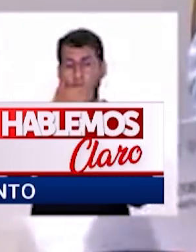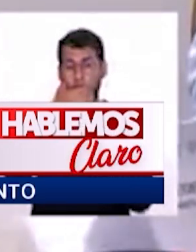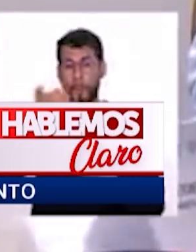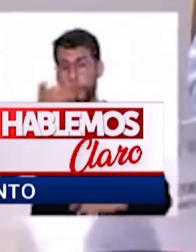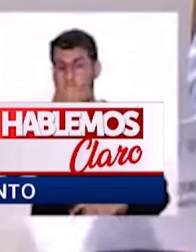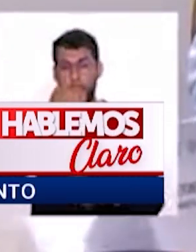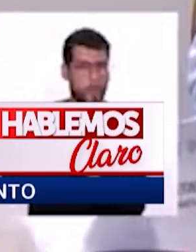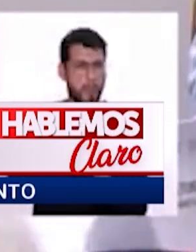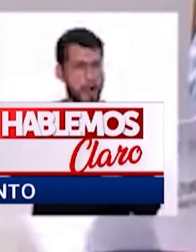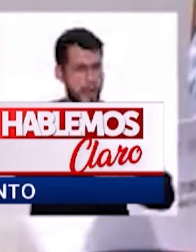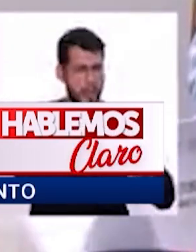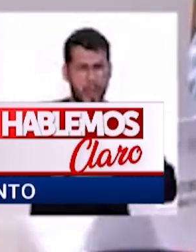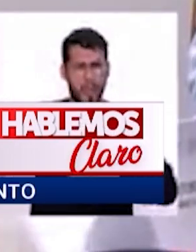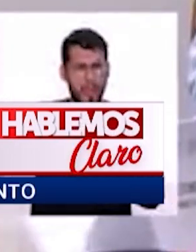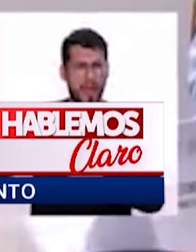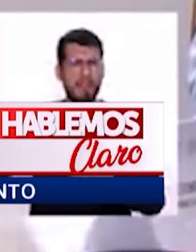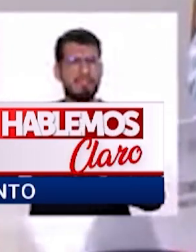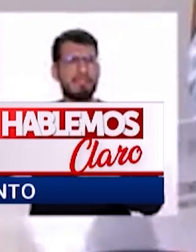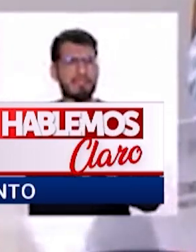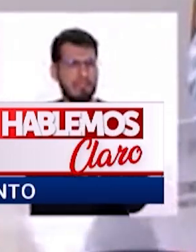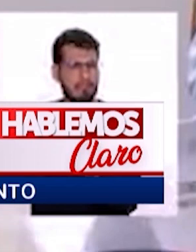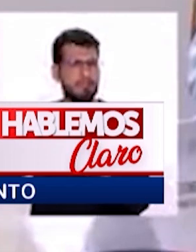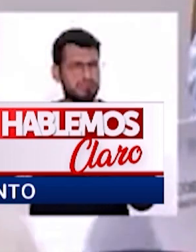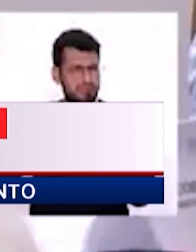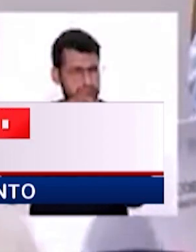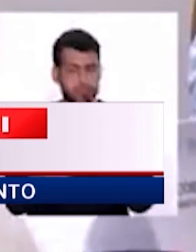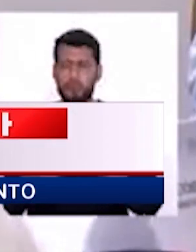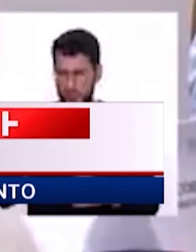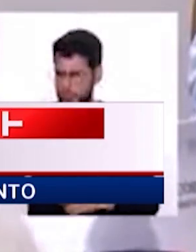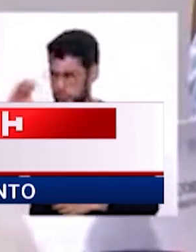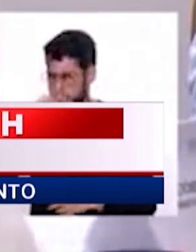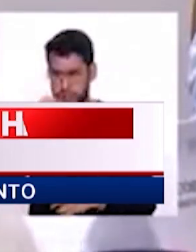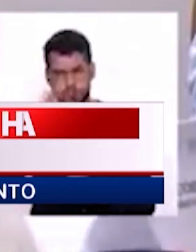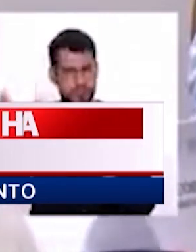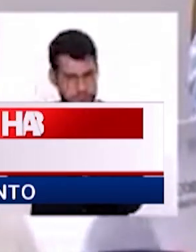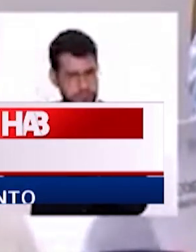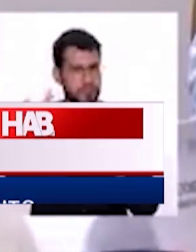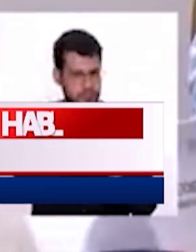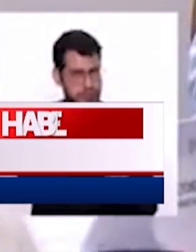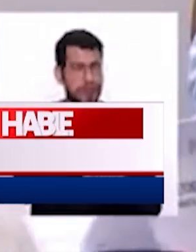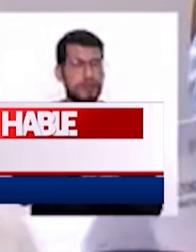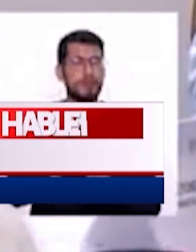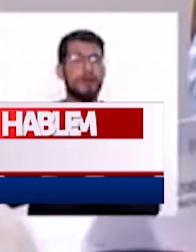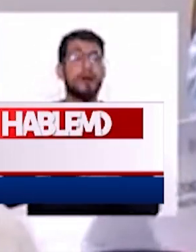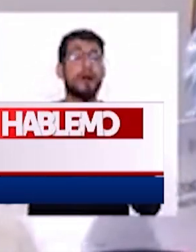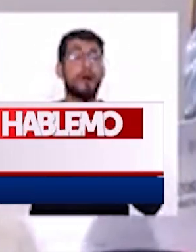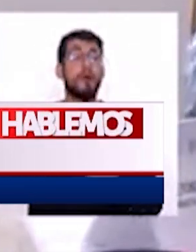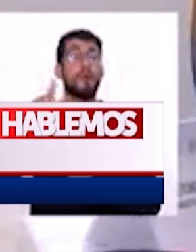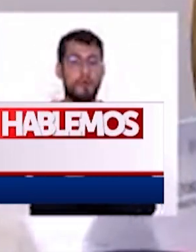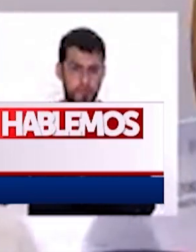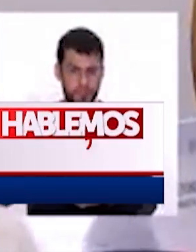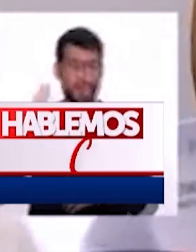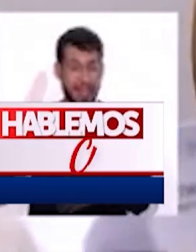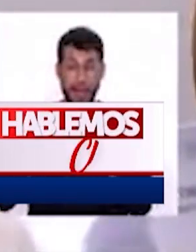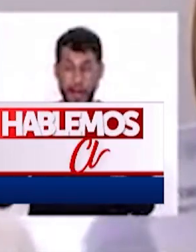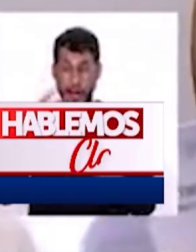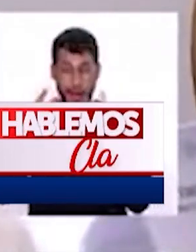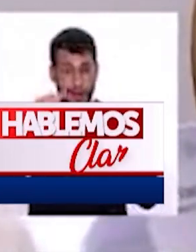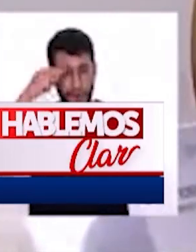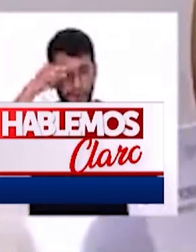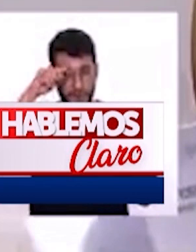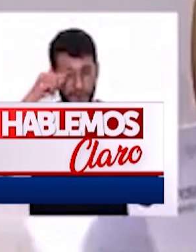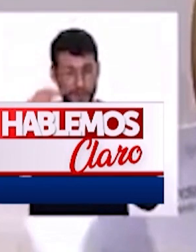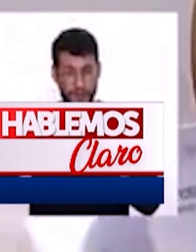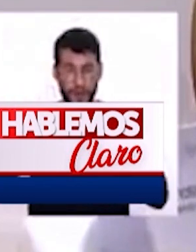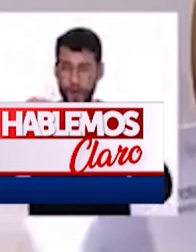cadena perpetua para los violadores. Escuchemos a la presidenta Dina Boluarte. Todos los días y en las noticias que la prensa